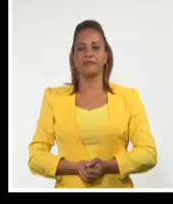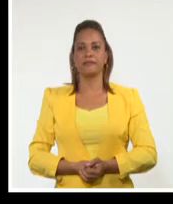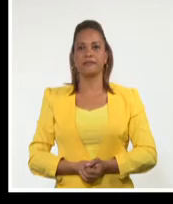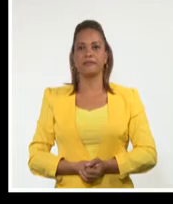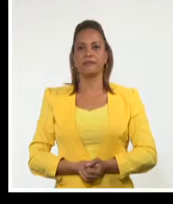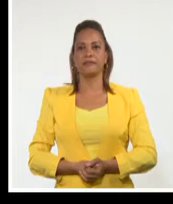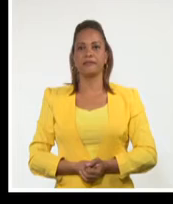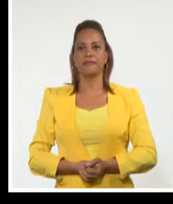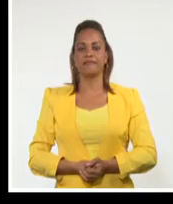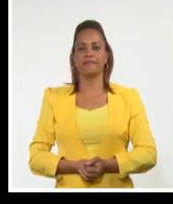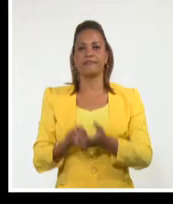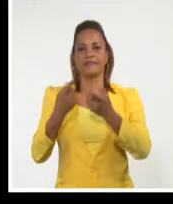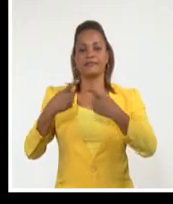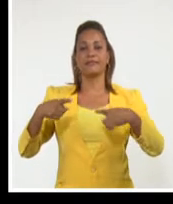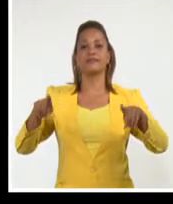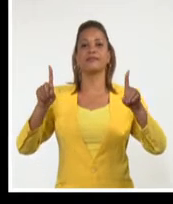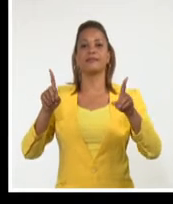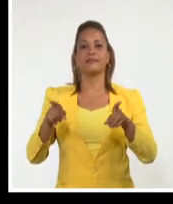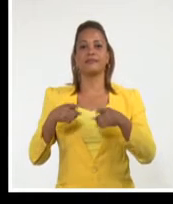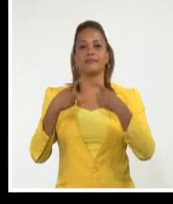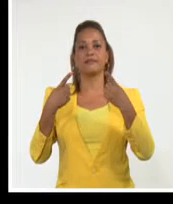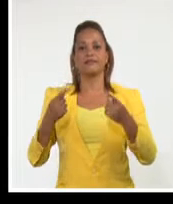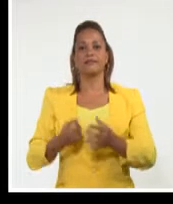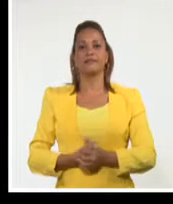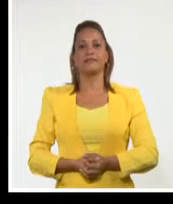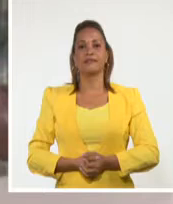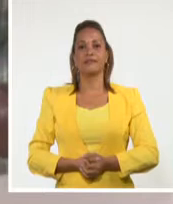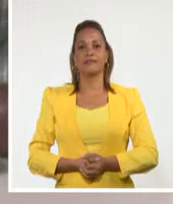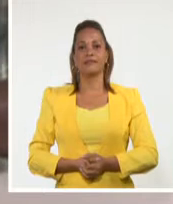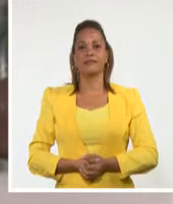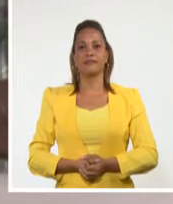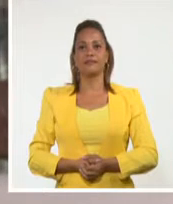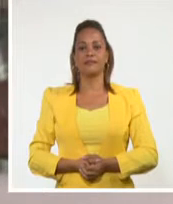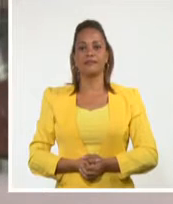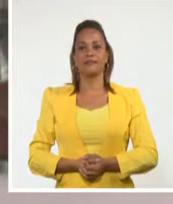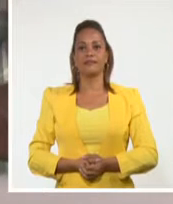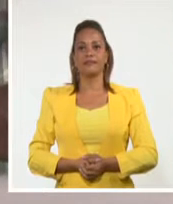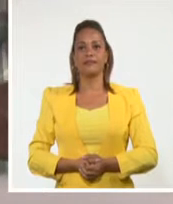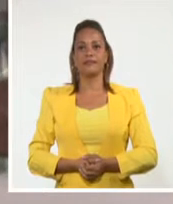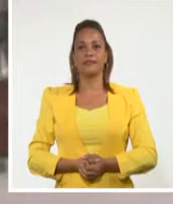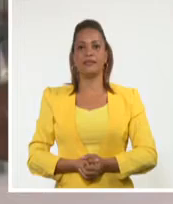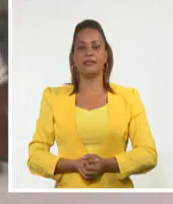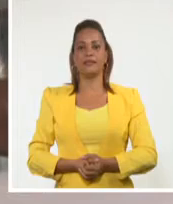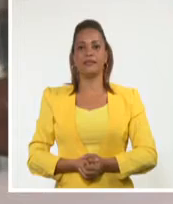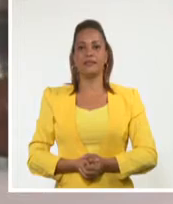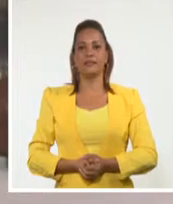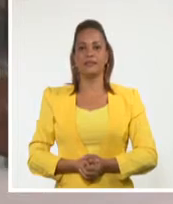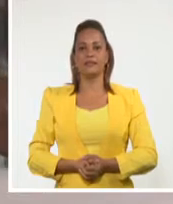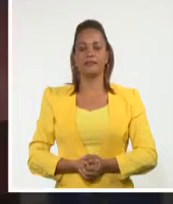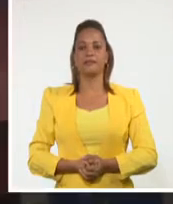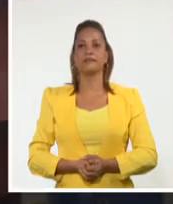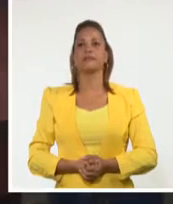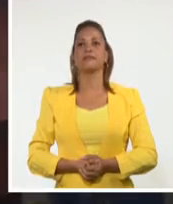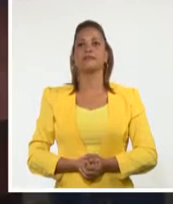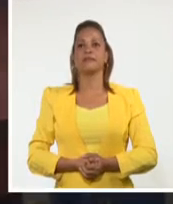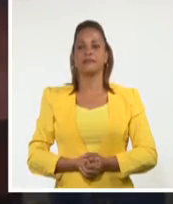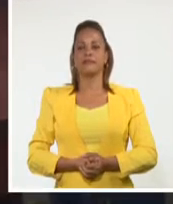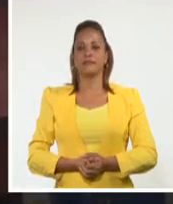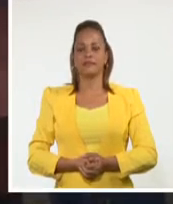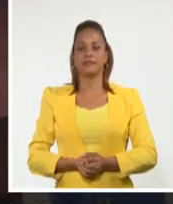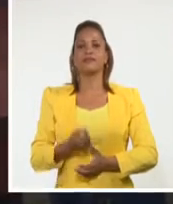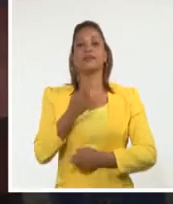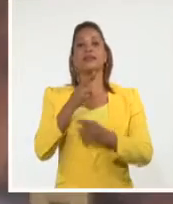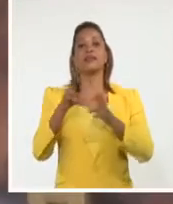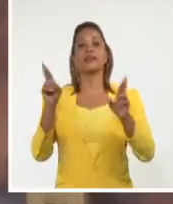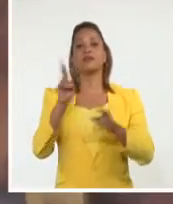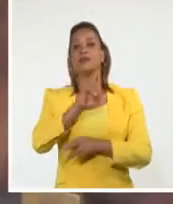Para ser cubano hay que tener caña de azúcar metida en el corazón, una revolución y